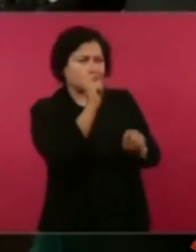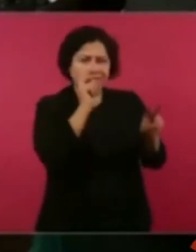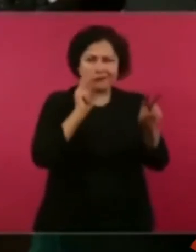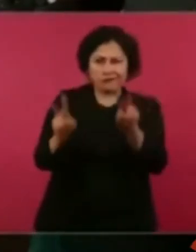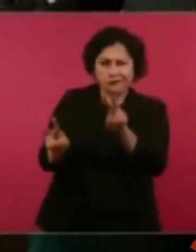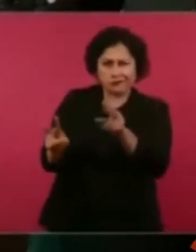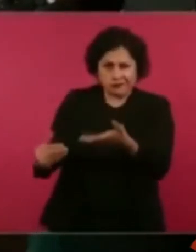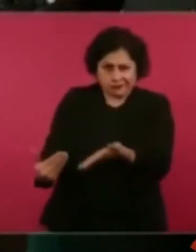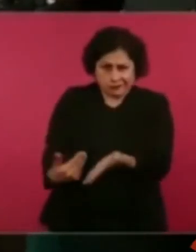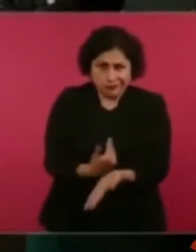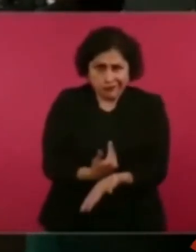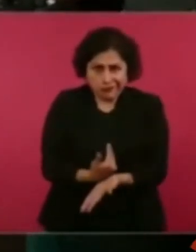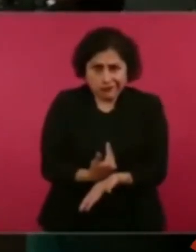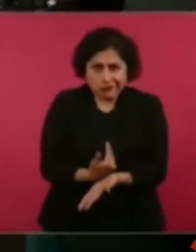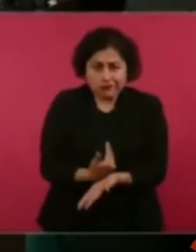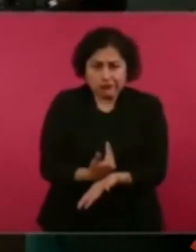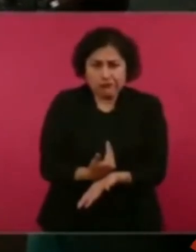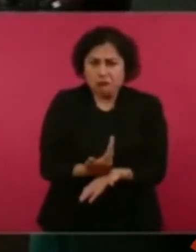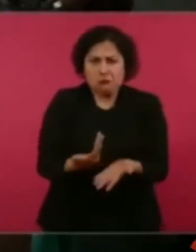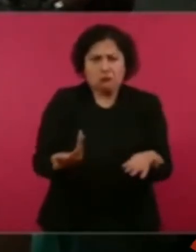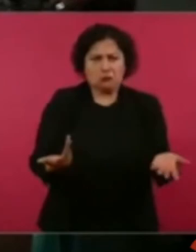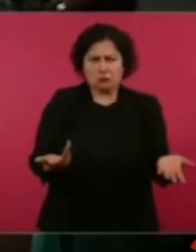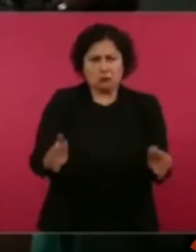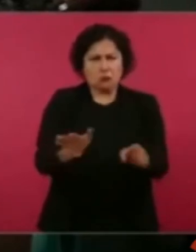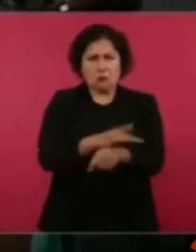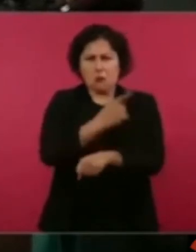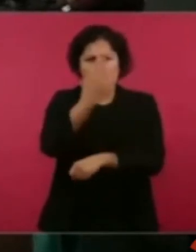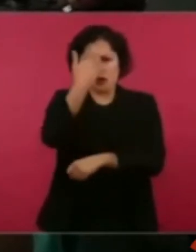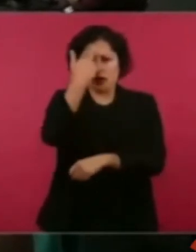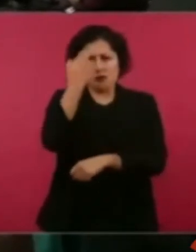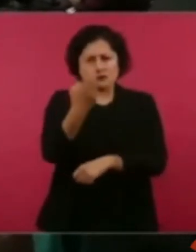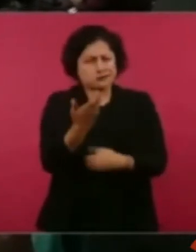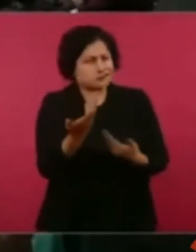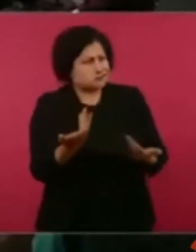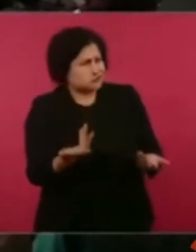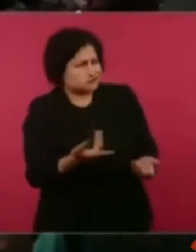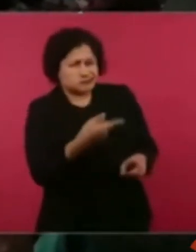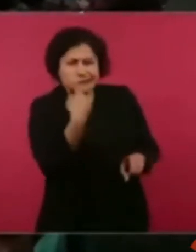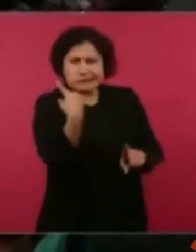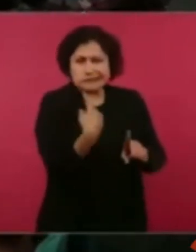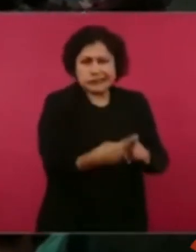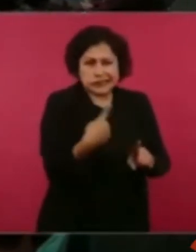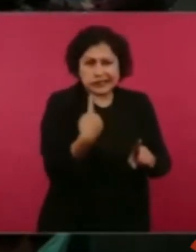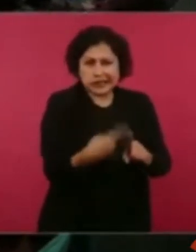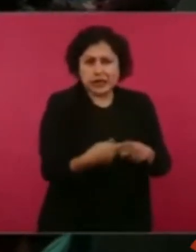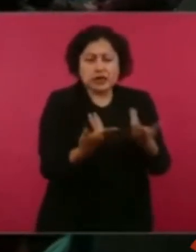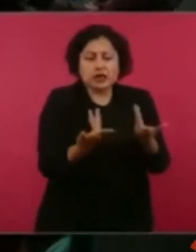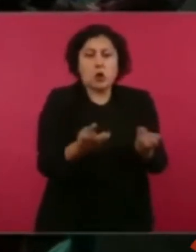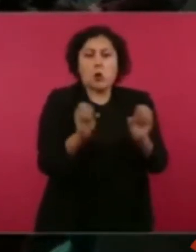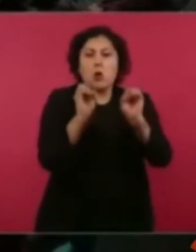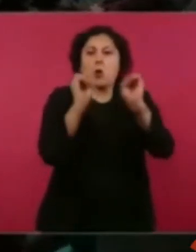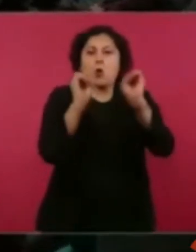para intervenir? ¿Cuál es el fundamento legal?